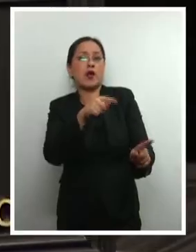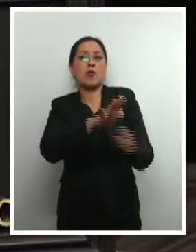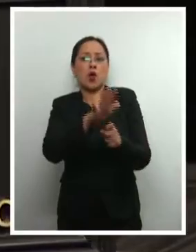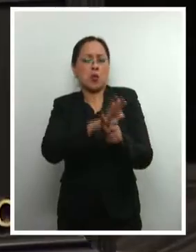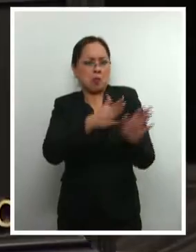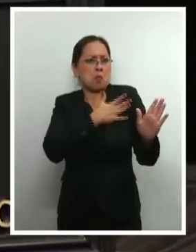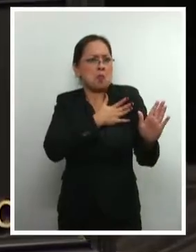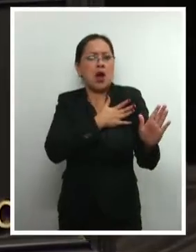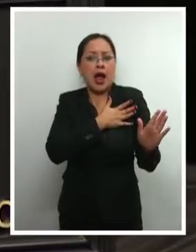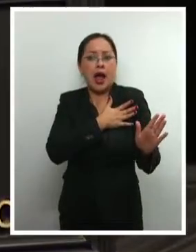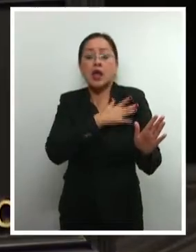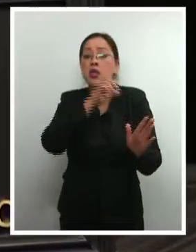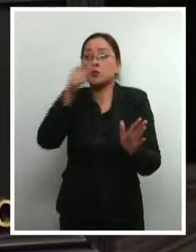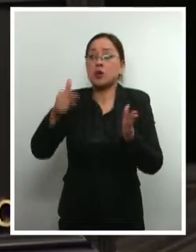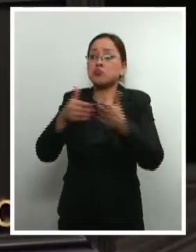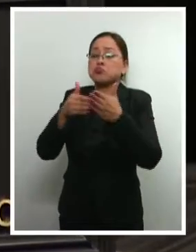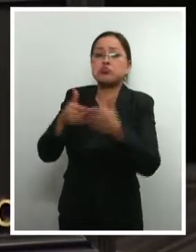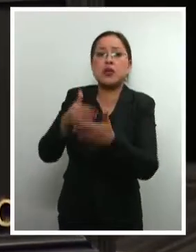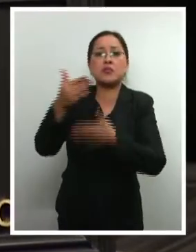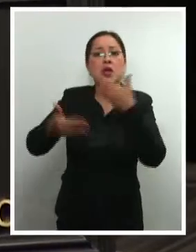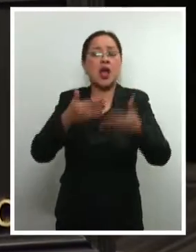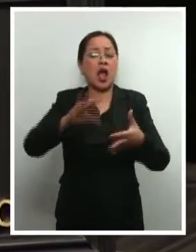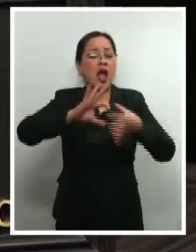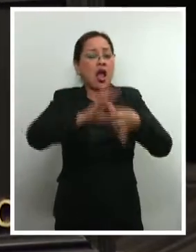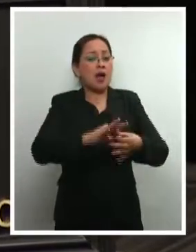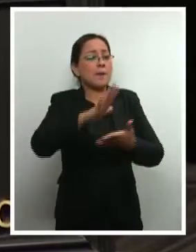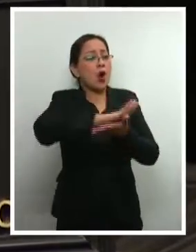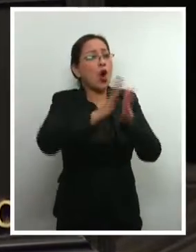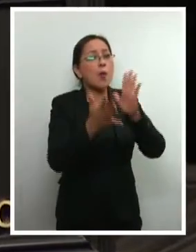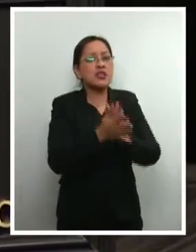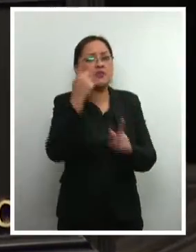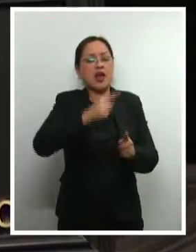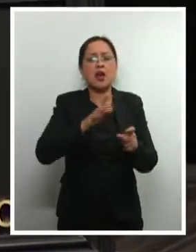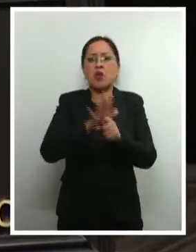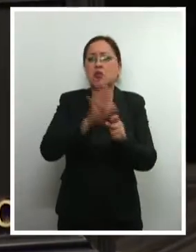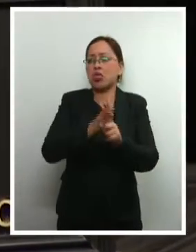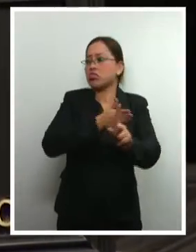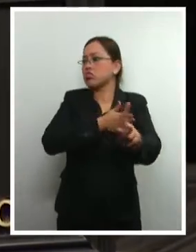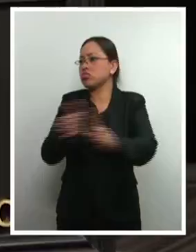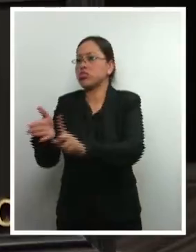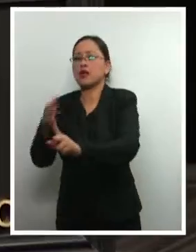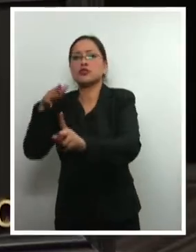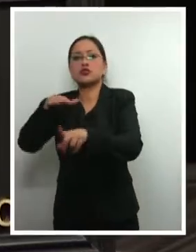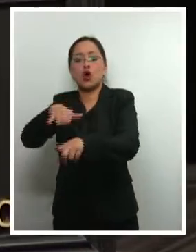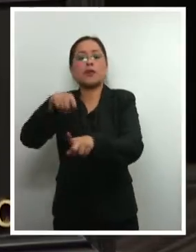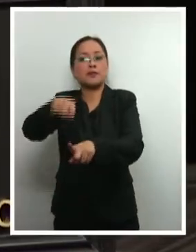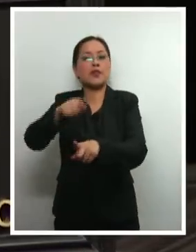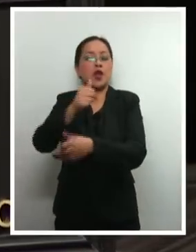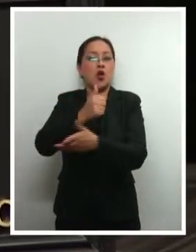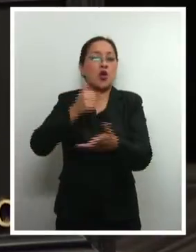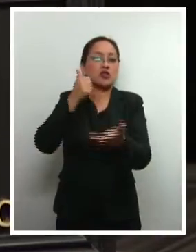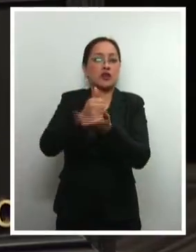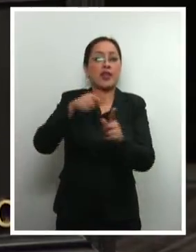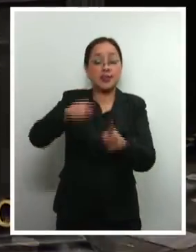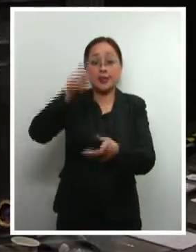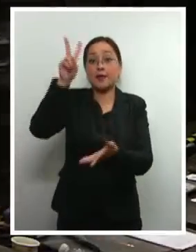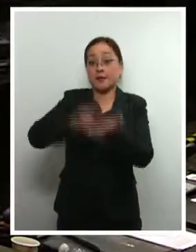los puentes y confabularse para dar derechazos en una ciudad de izquierda.